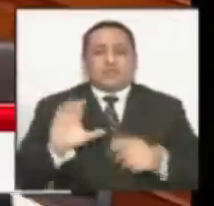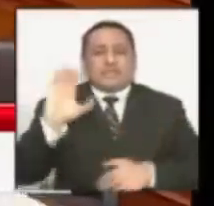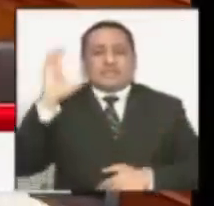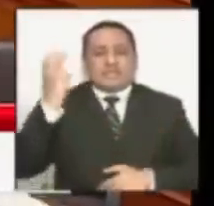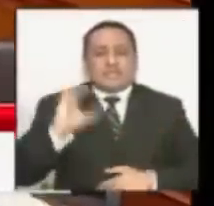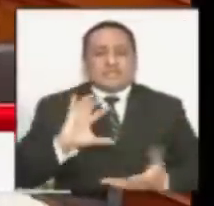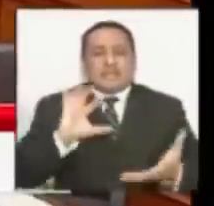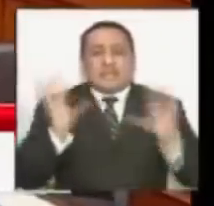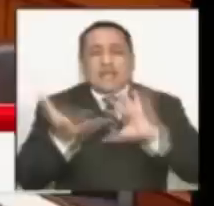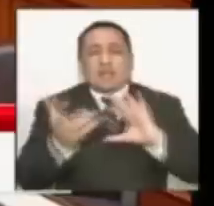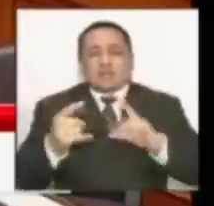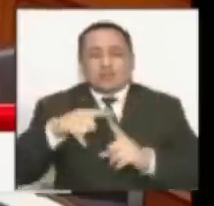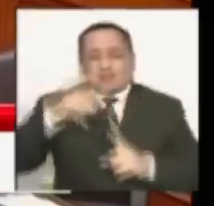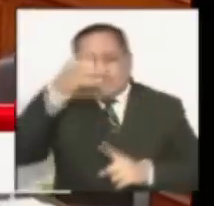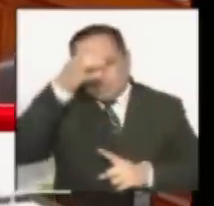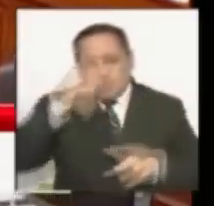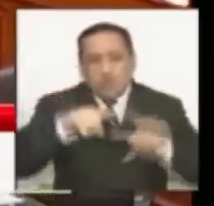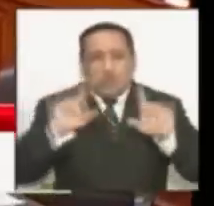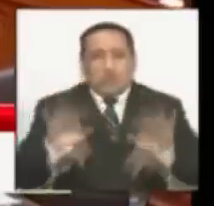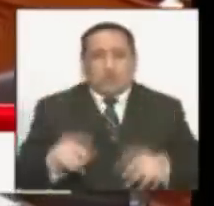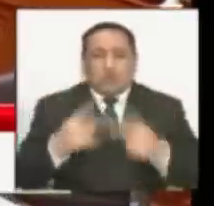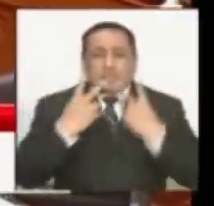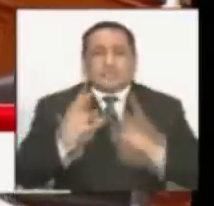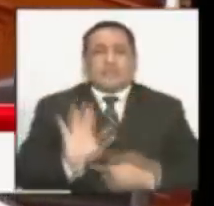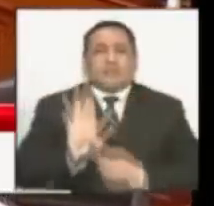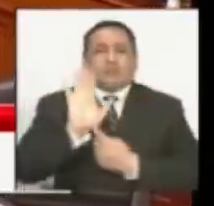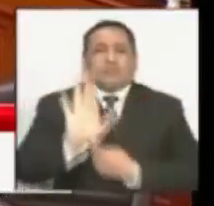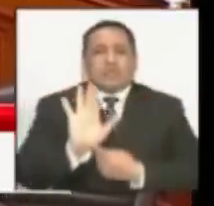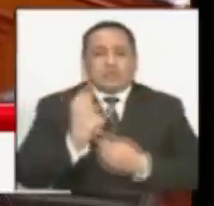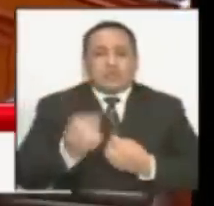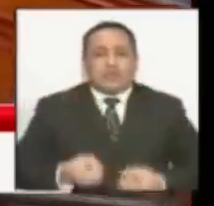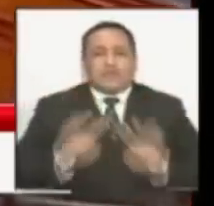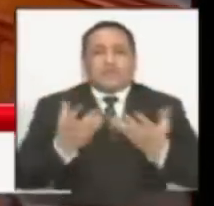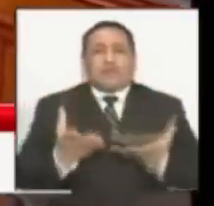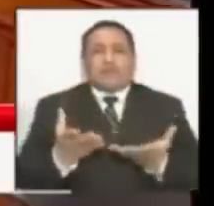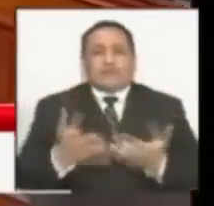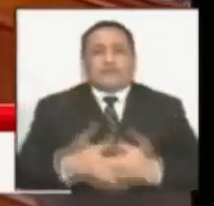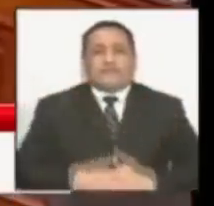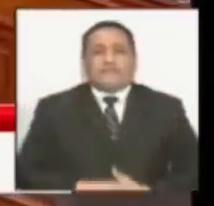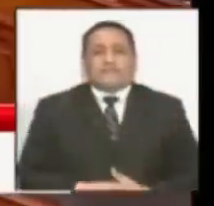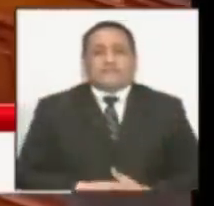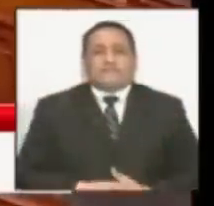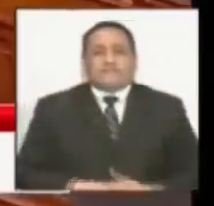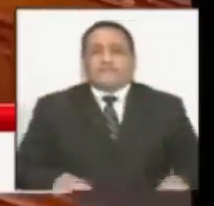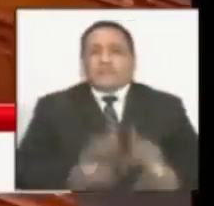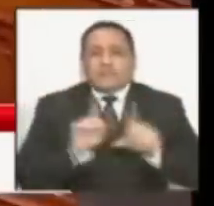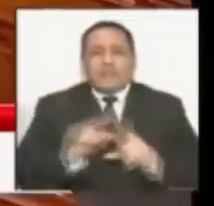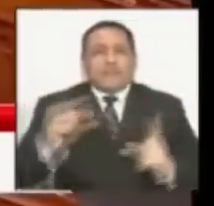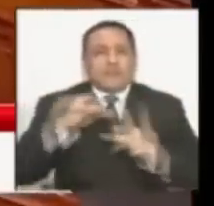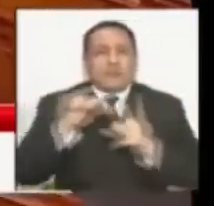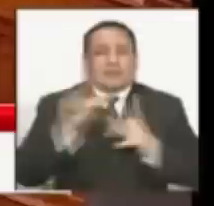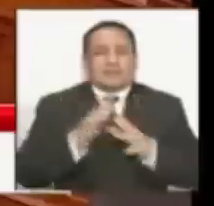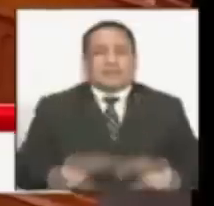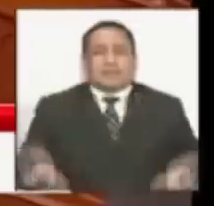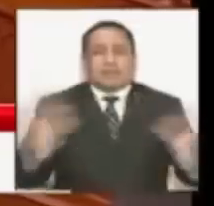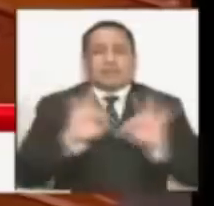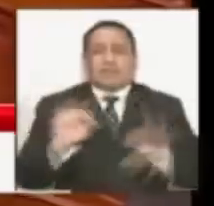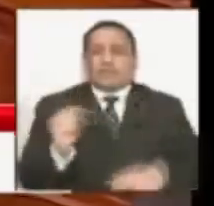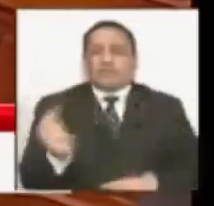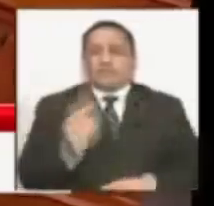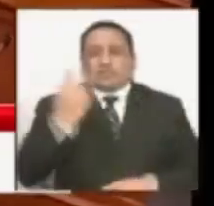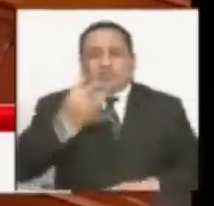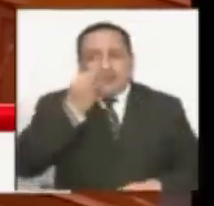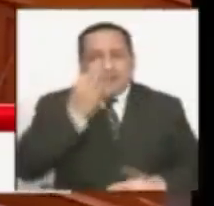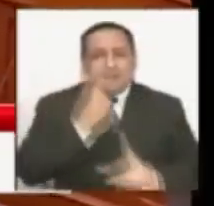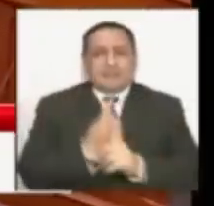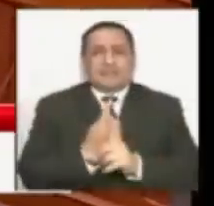llama tradicionalmente, se llamará ahora Jóvenes del Bicentenario. Esto acá obviamente porque en